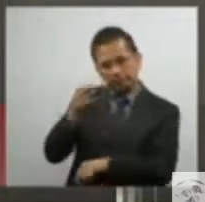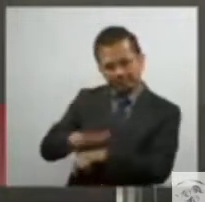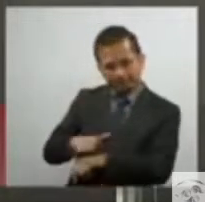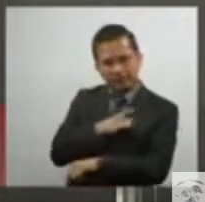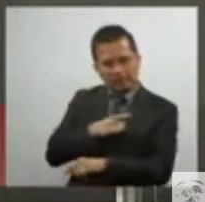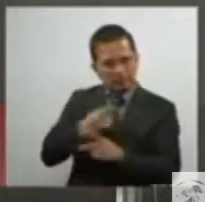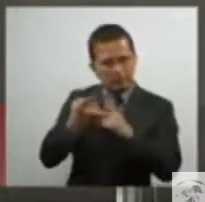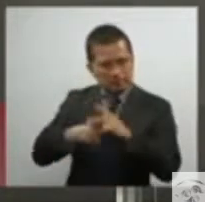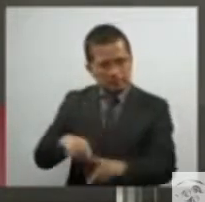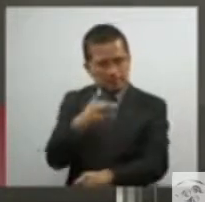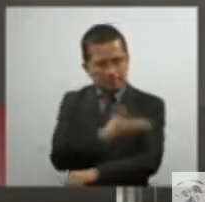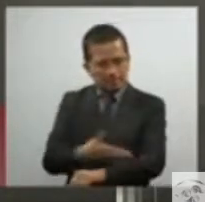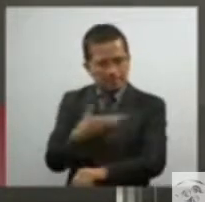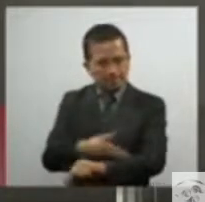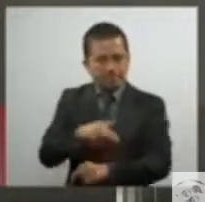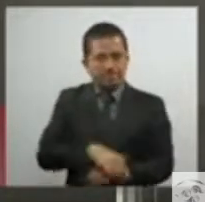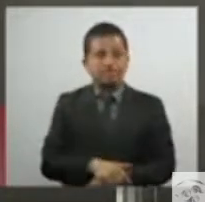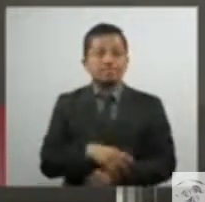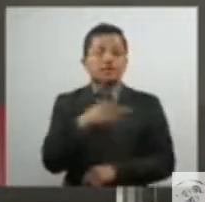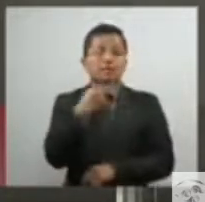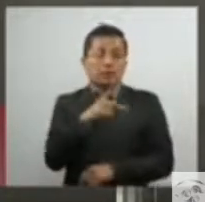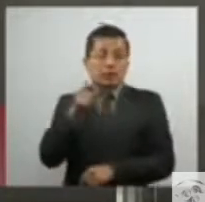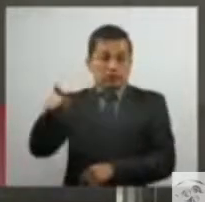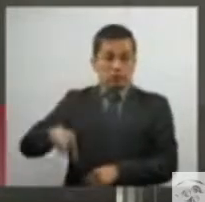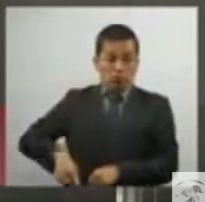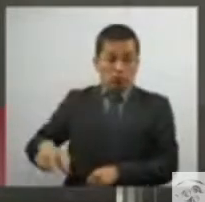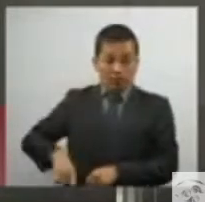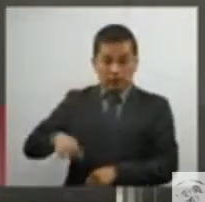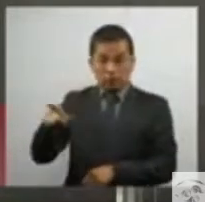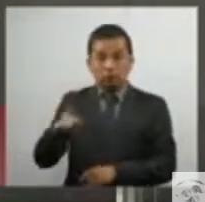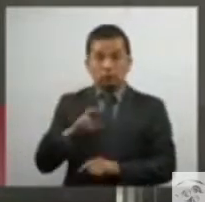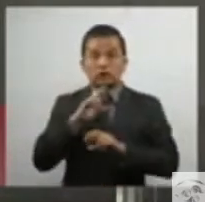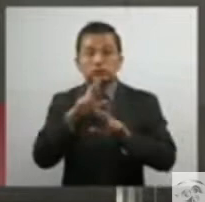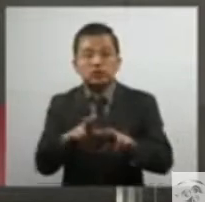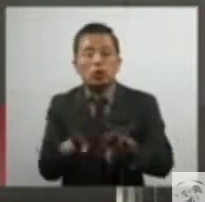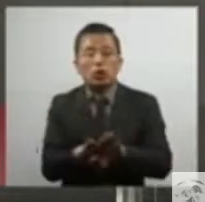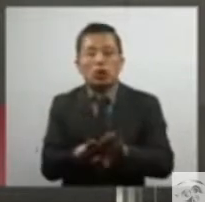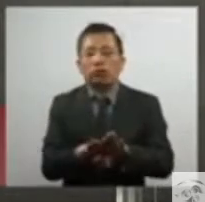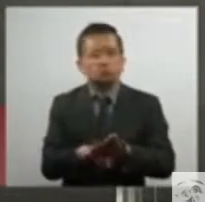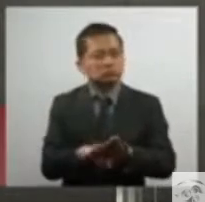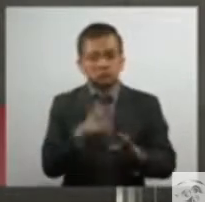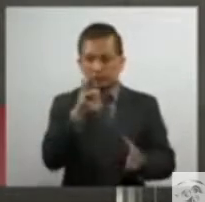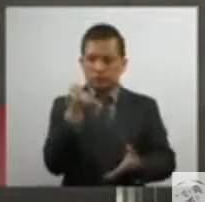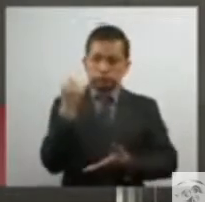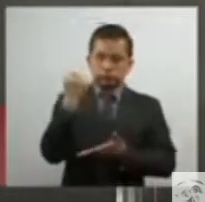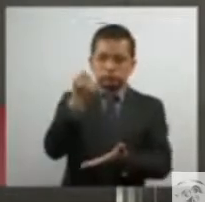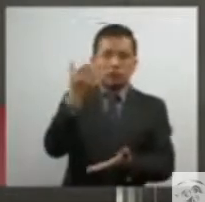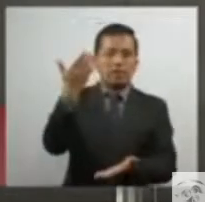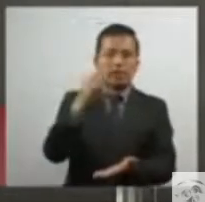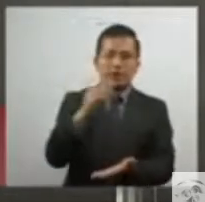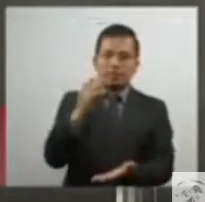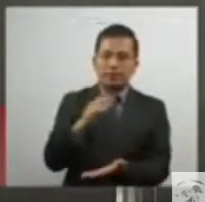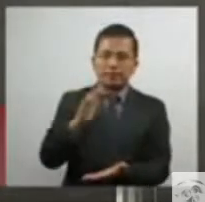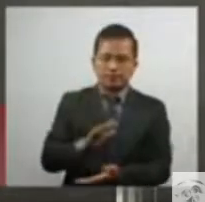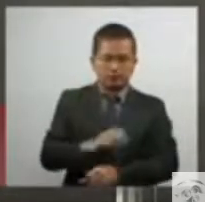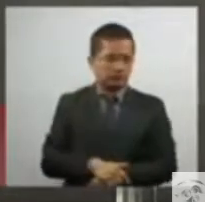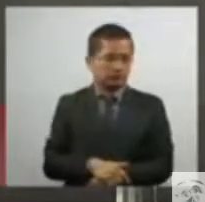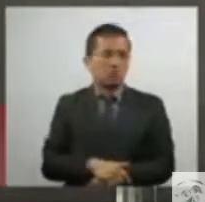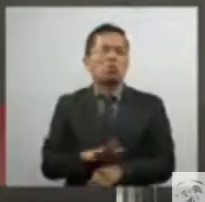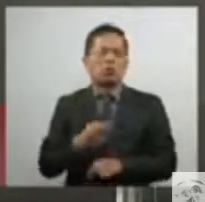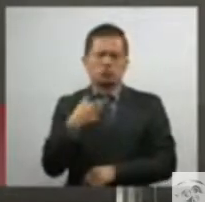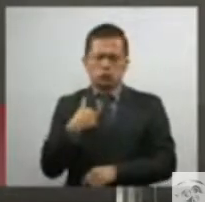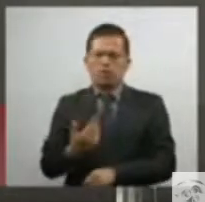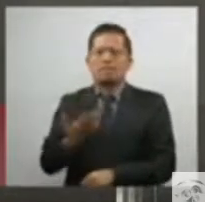la respuesta institucional ha sido de una disminución gradual. Por eso estoy solicitando que se otorguen